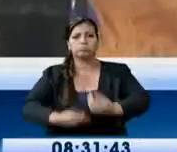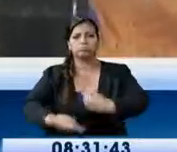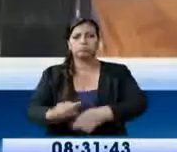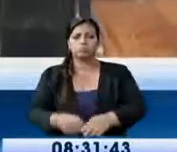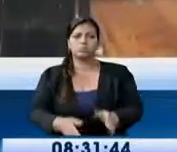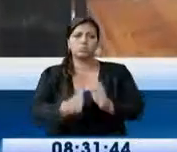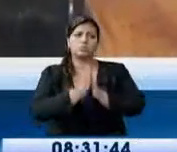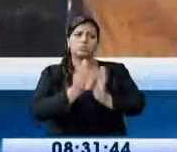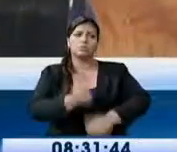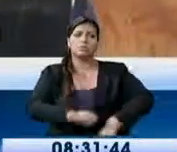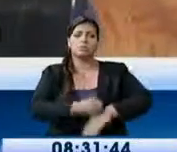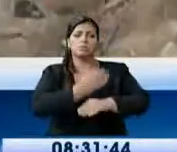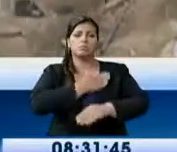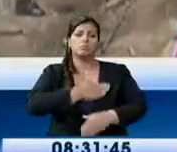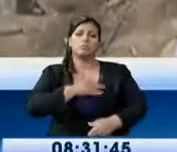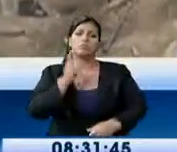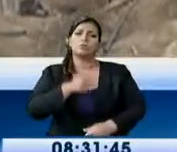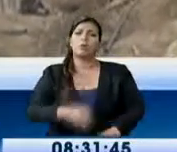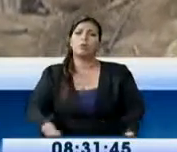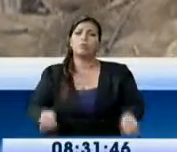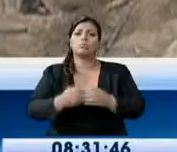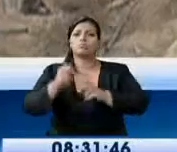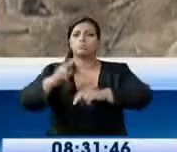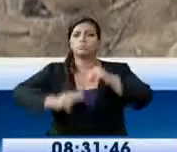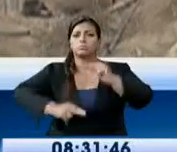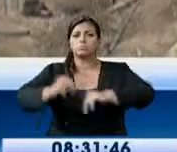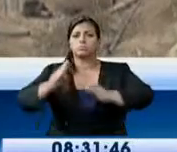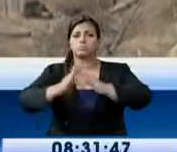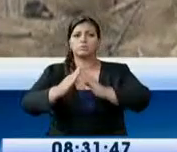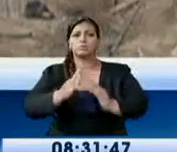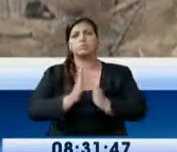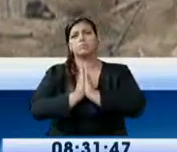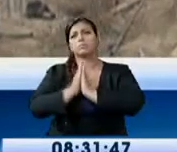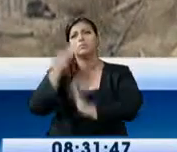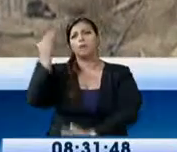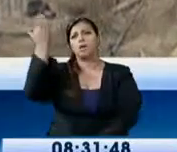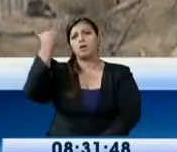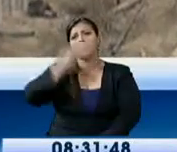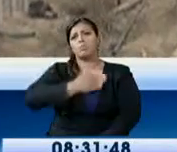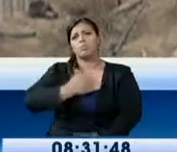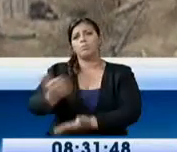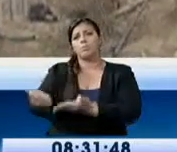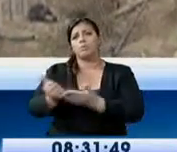a reconstruir su casa. Yo le pido al señor alcalde que me pueda ayudar así en mi